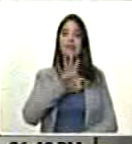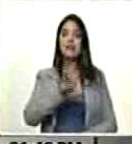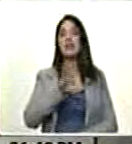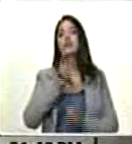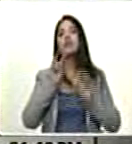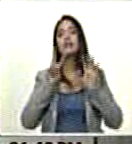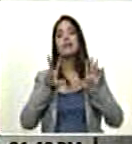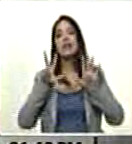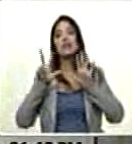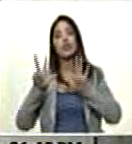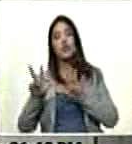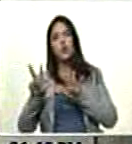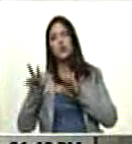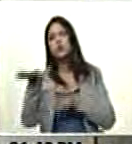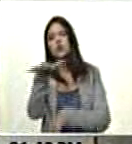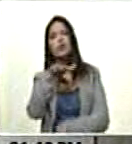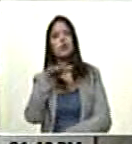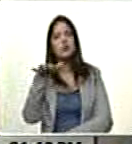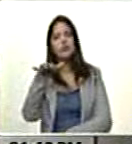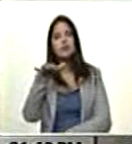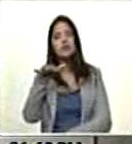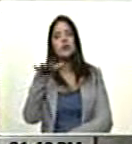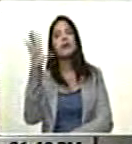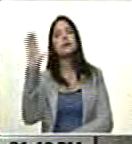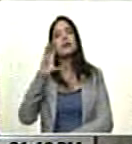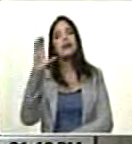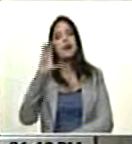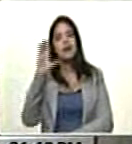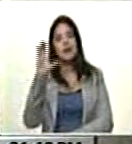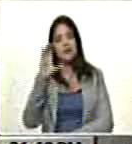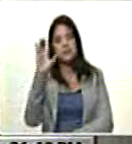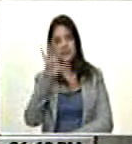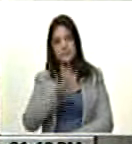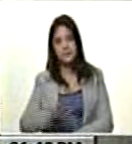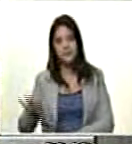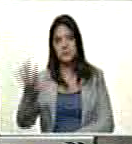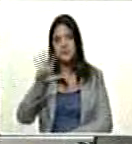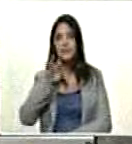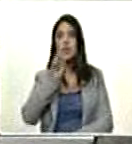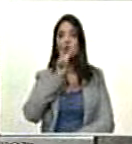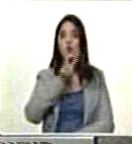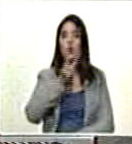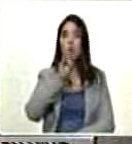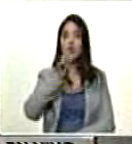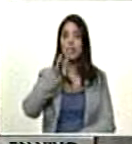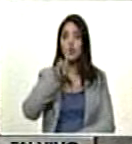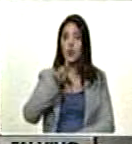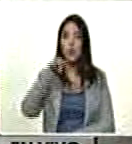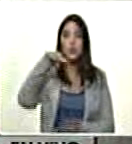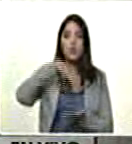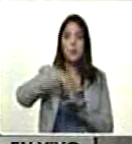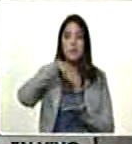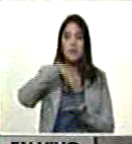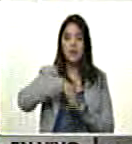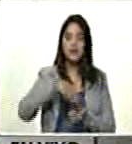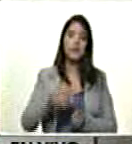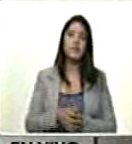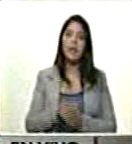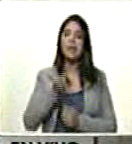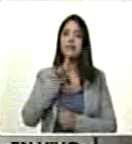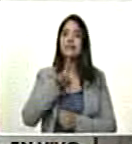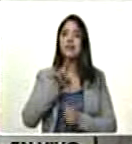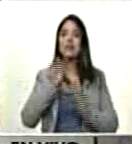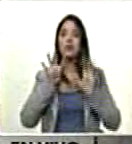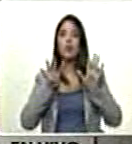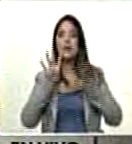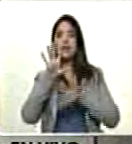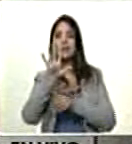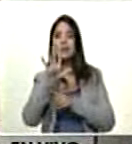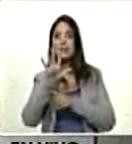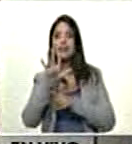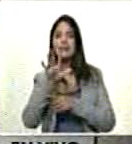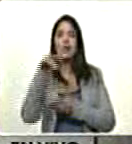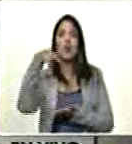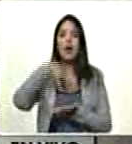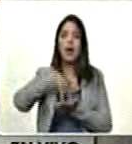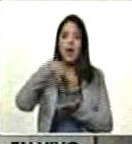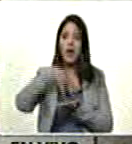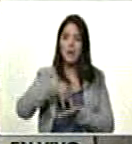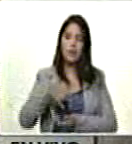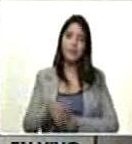578 van a estar en el área metropolitana de Caracas, 201 en Miranda, 195 en el estado